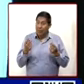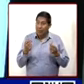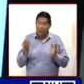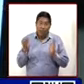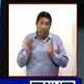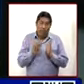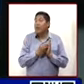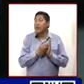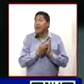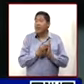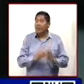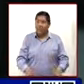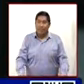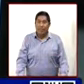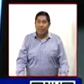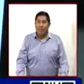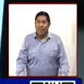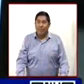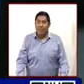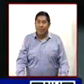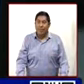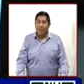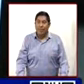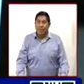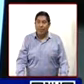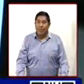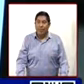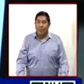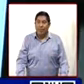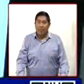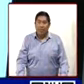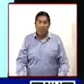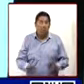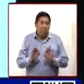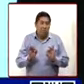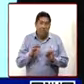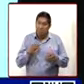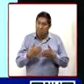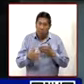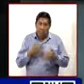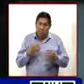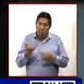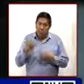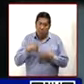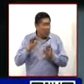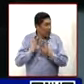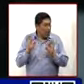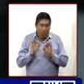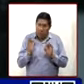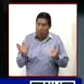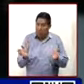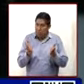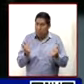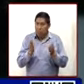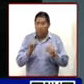está instalando la Alerta Juliana y no le va a pedir absolutamente más nada. No hay ningún tipo de registro. Abrimos la